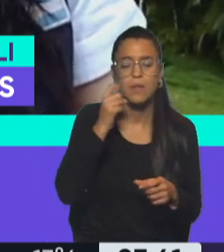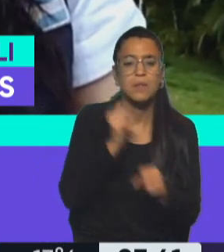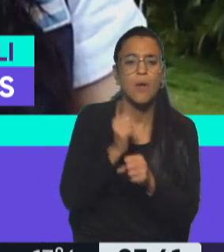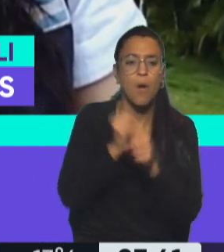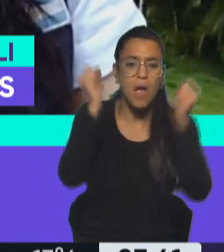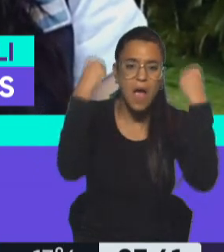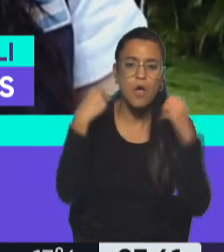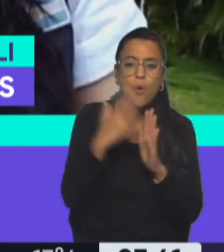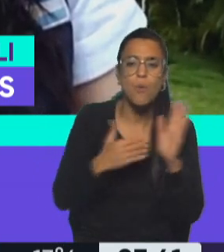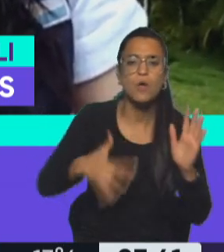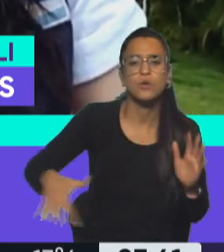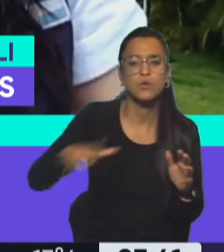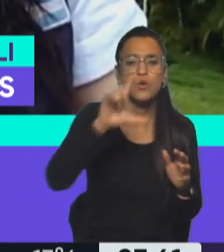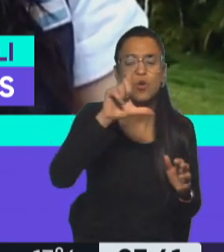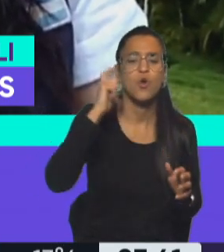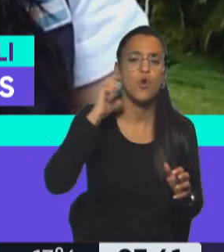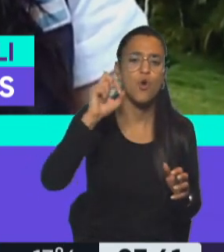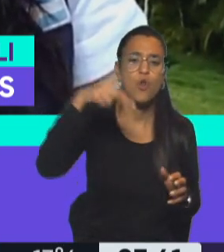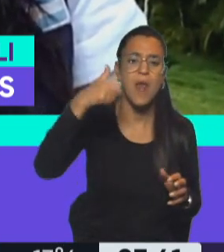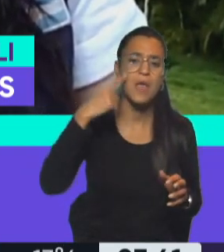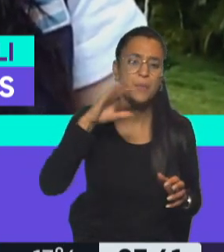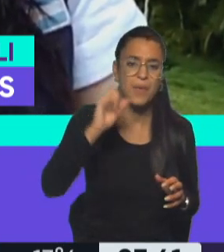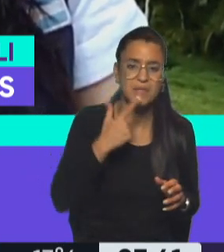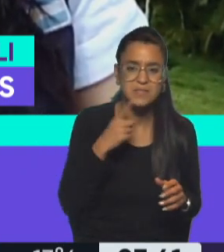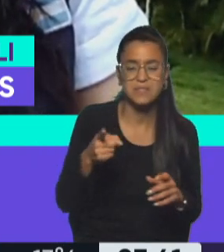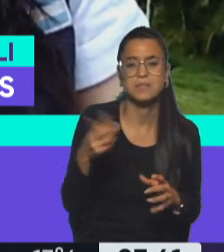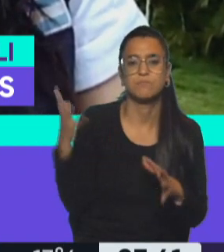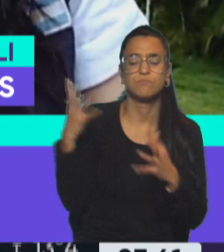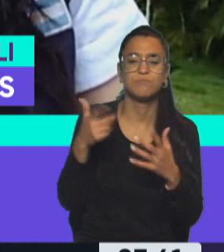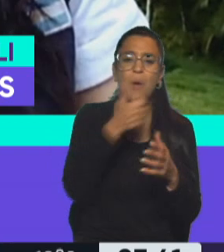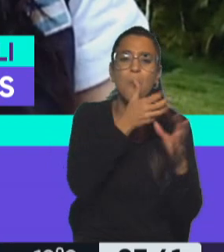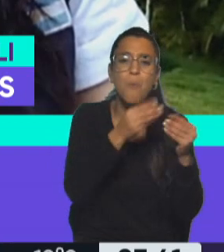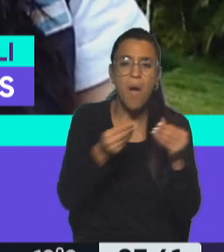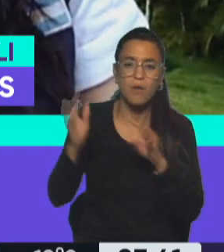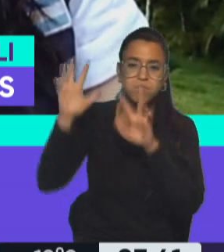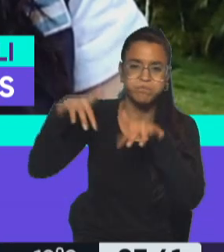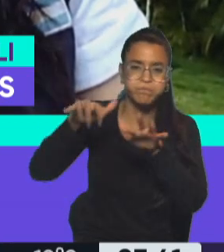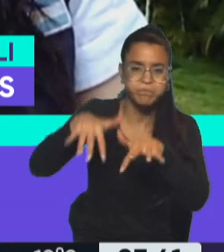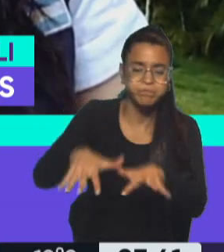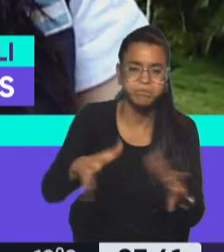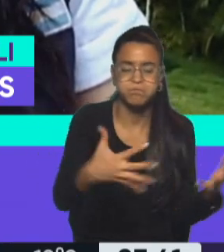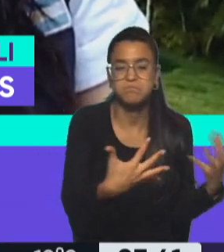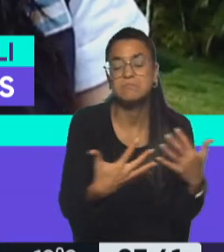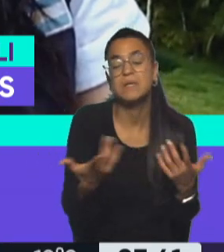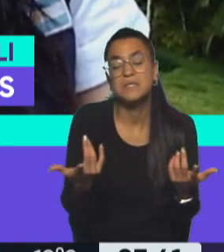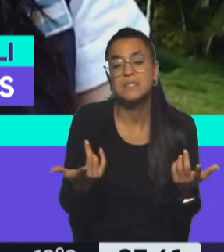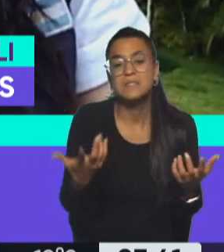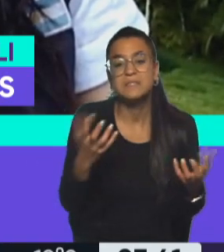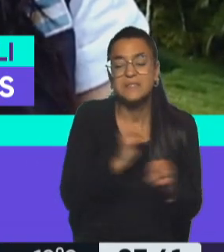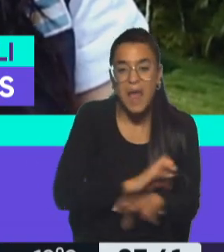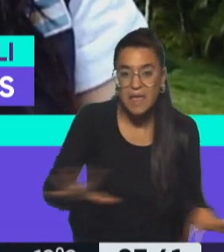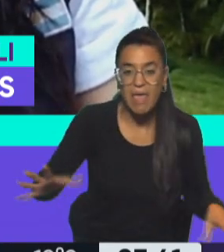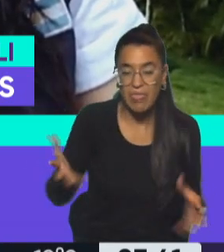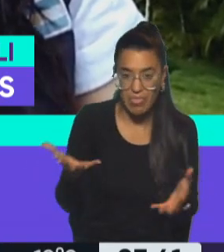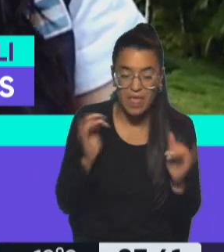Cascos Blancos en la zona de Gonaives, después de lo que fue el alud. Y lo que uno podía respirar más allá de la tragedia